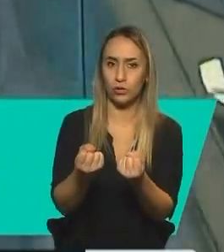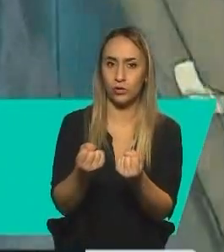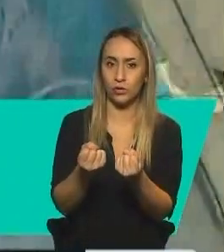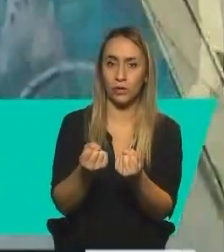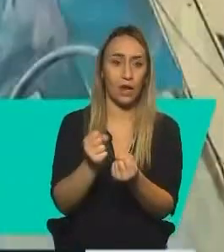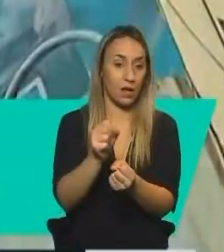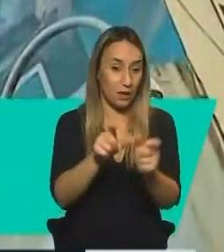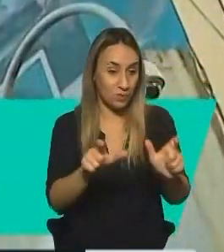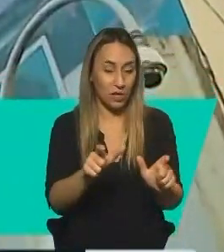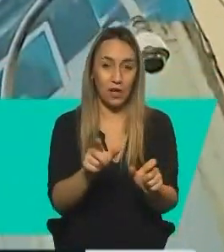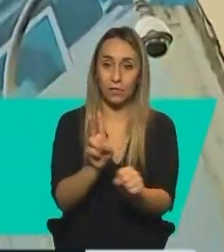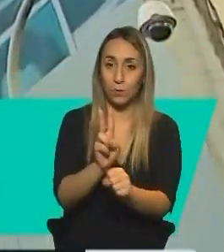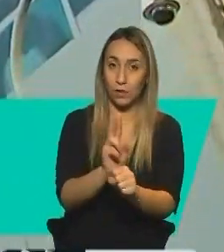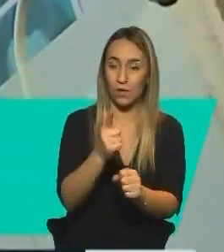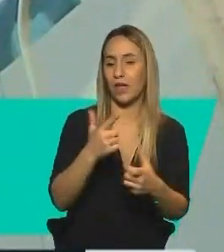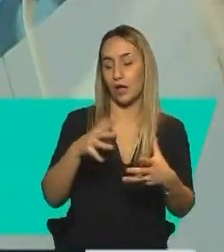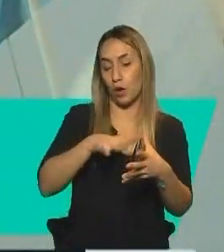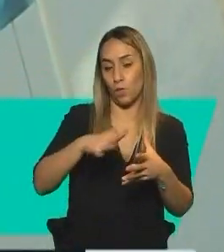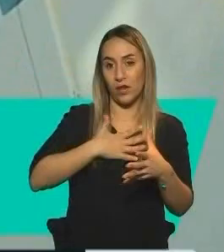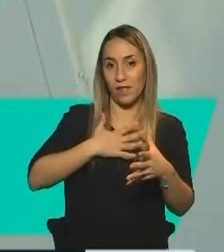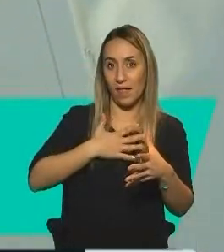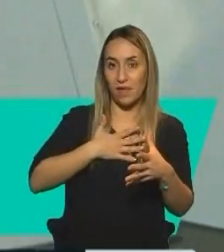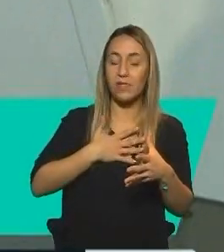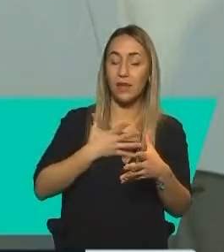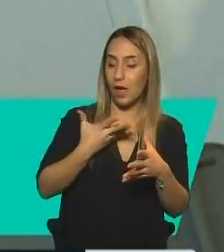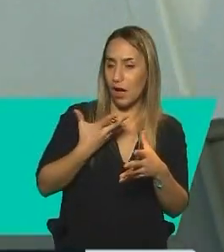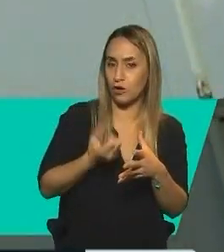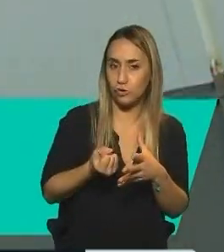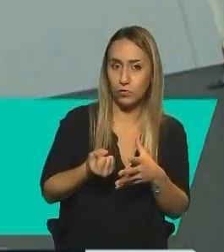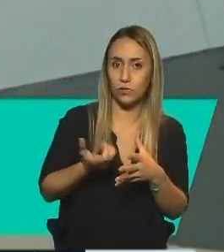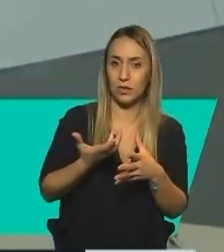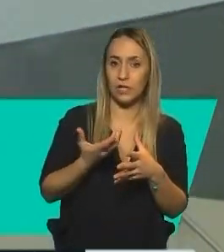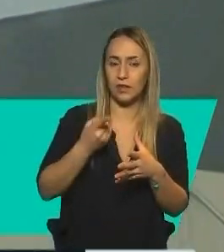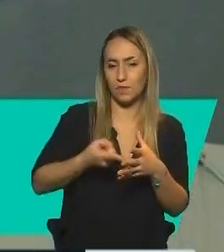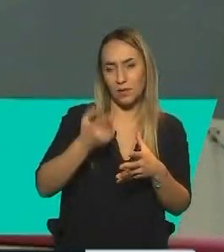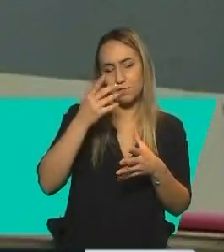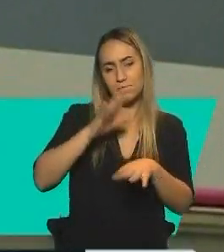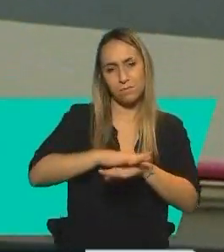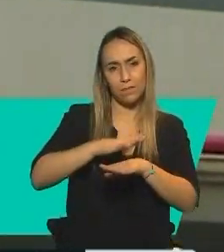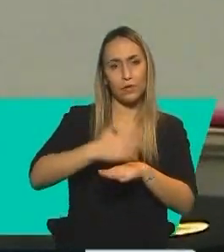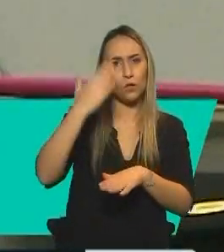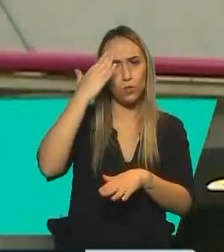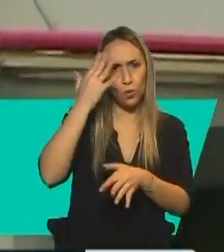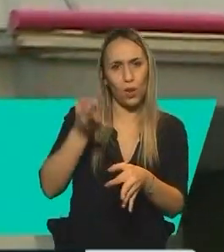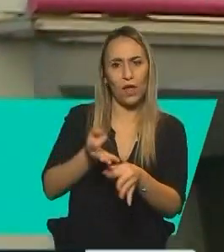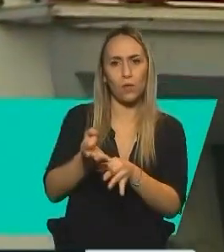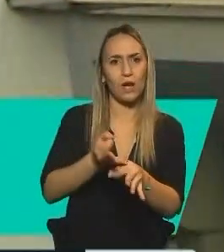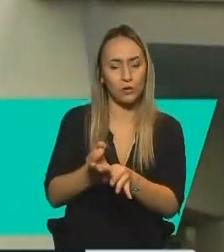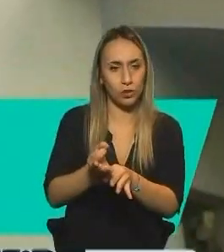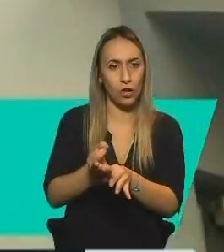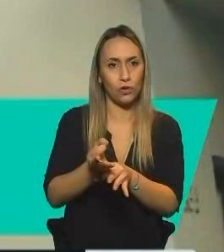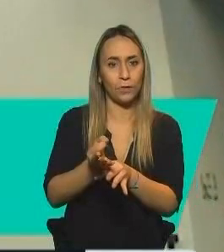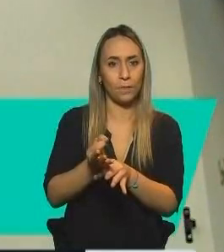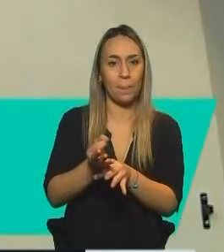los más desprotegidos de nuestra comunidad. Se ocupa de la cultura, de la educación, de la